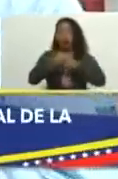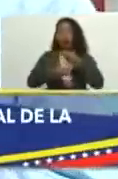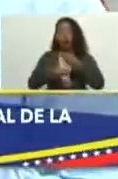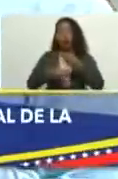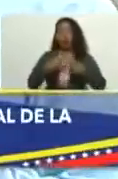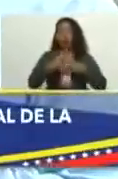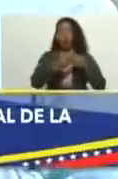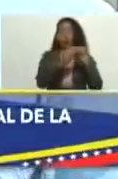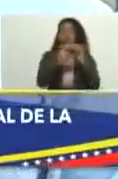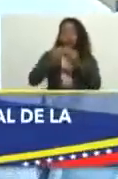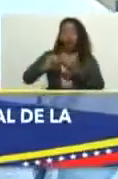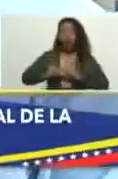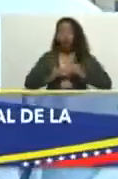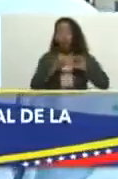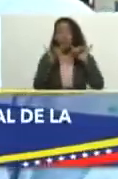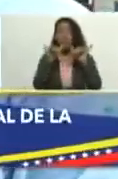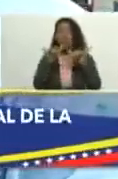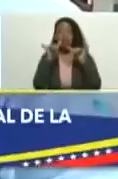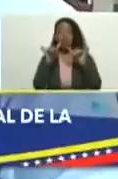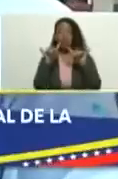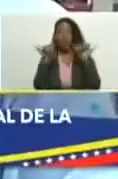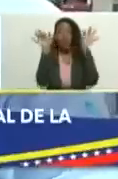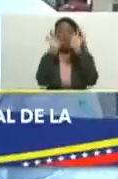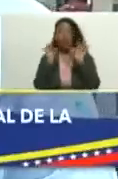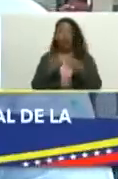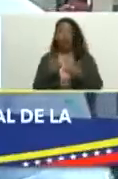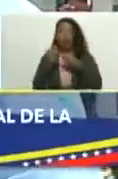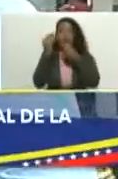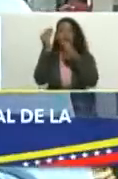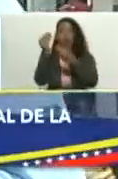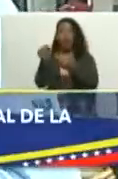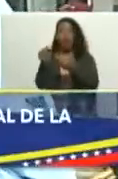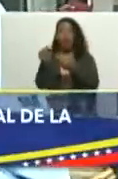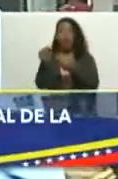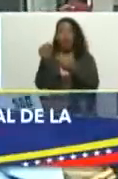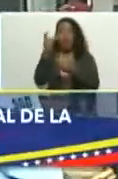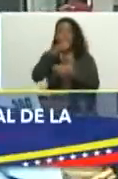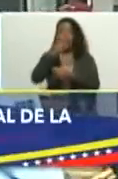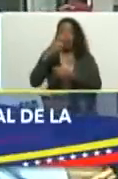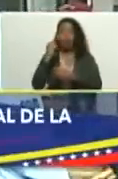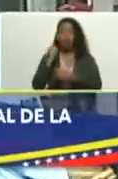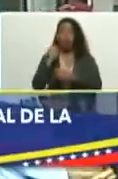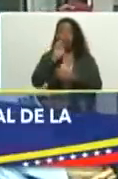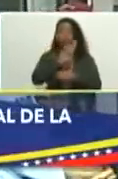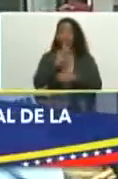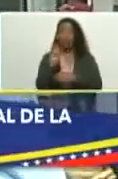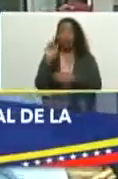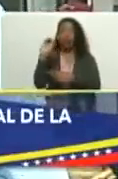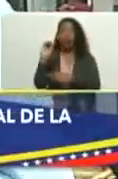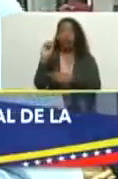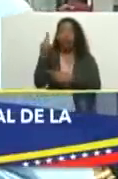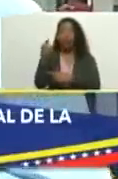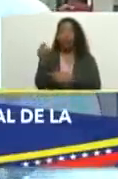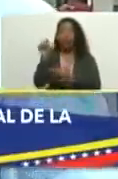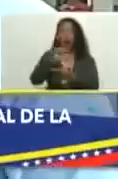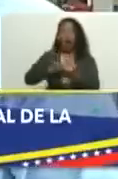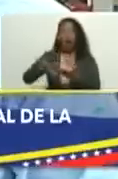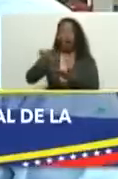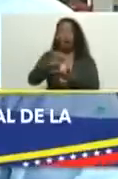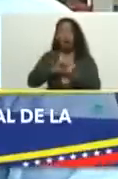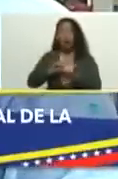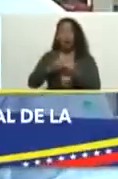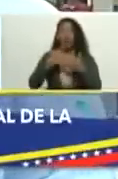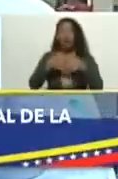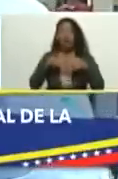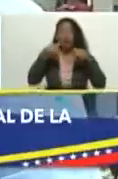el mismo desarrollo que le dijo nuestro compañero, que es el Laminol 2.0, que es un aceite de laminación